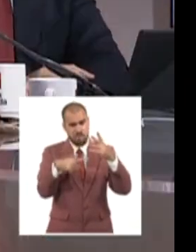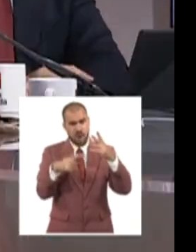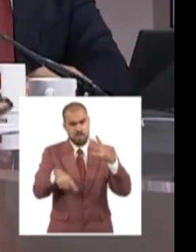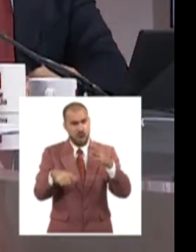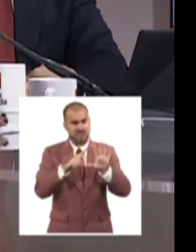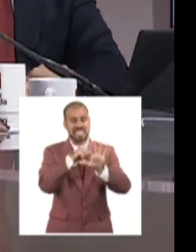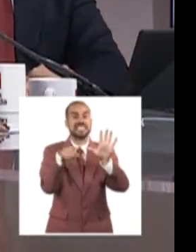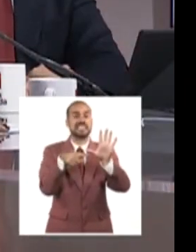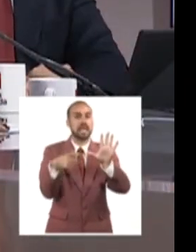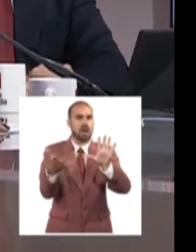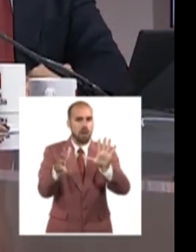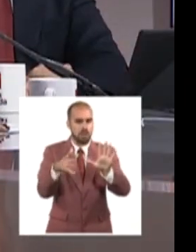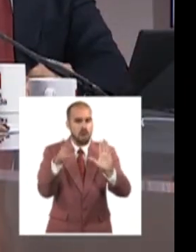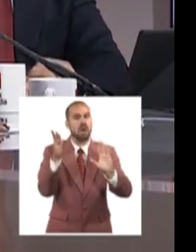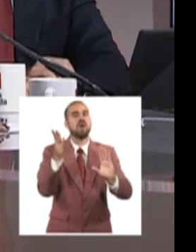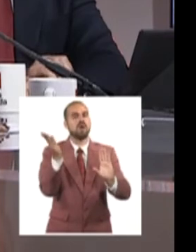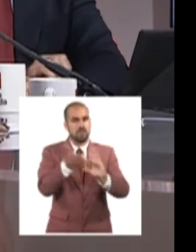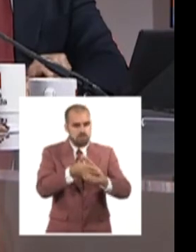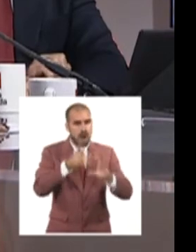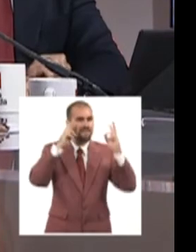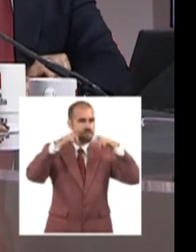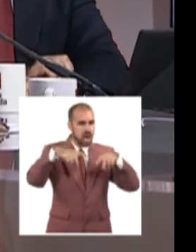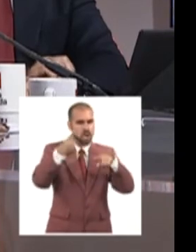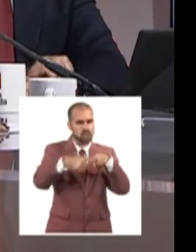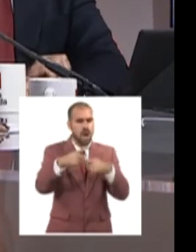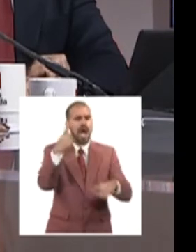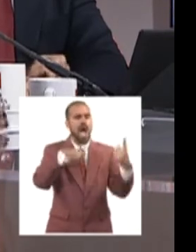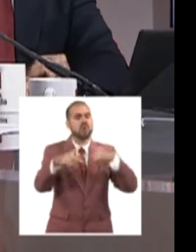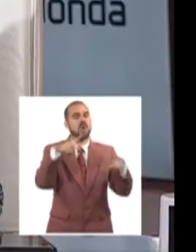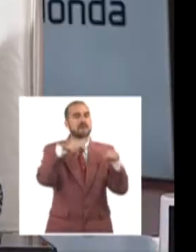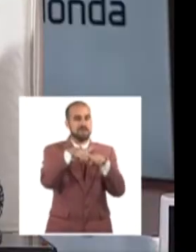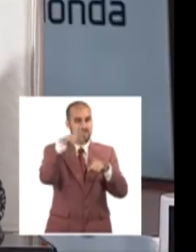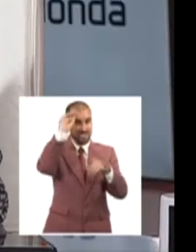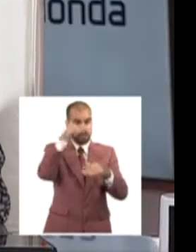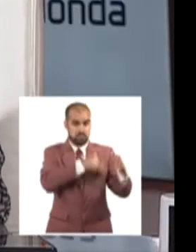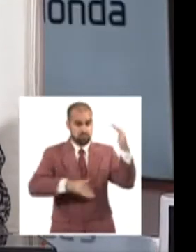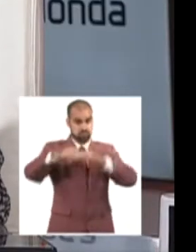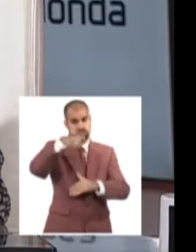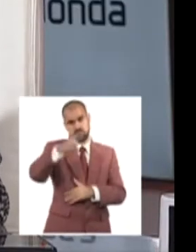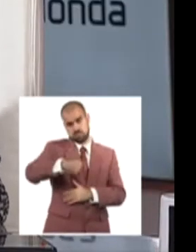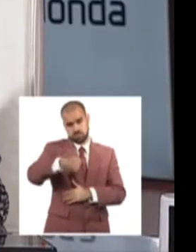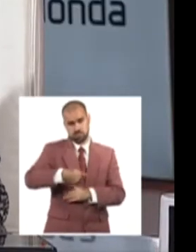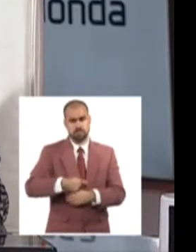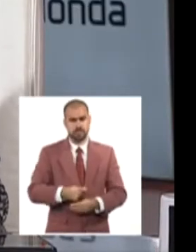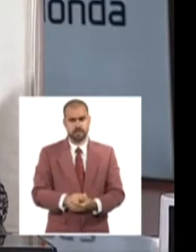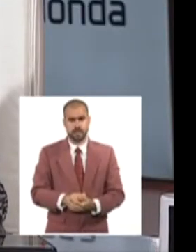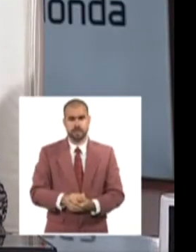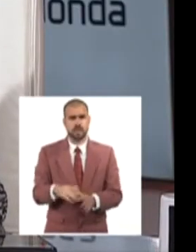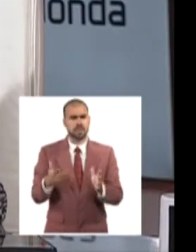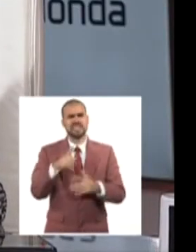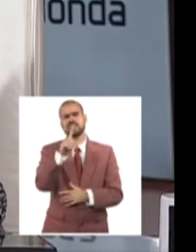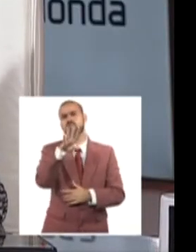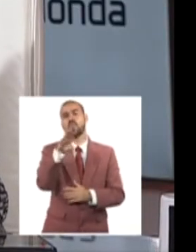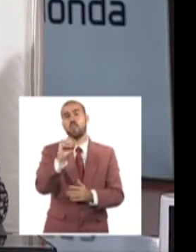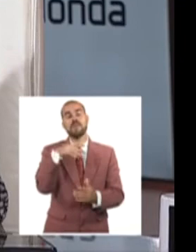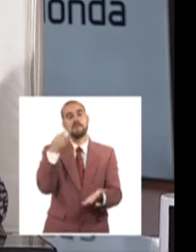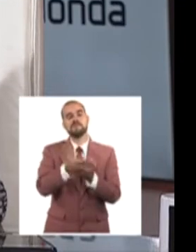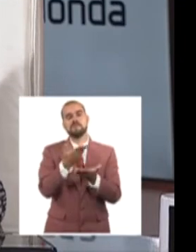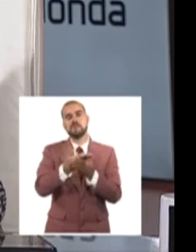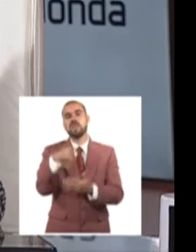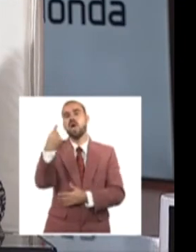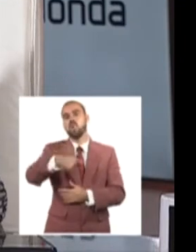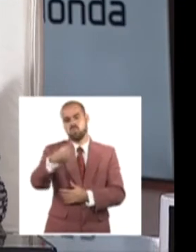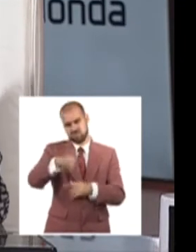que están detenidos en muchos en la corte suprema hay más de 140 pedidos de juicio político en el congreso